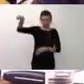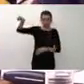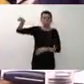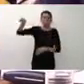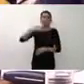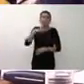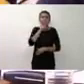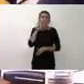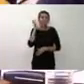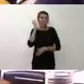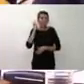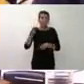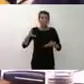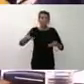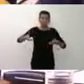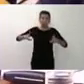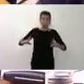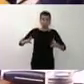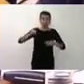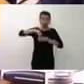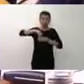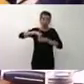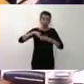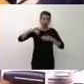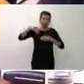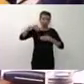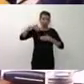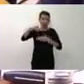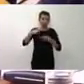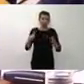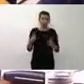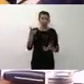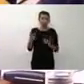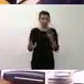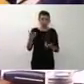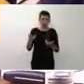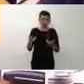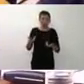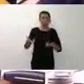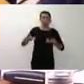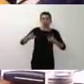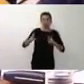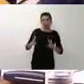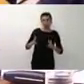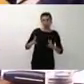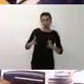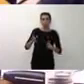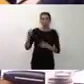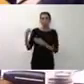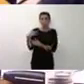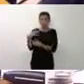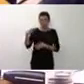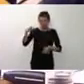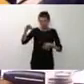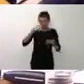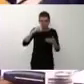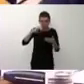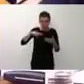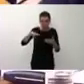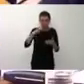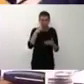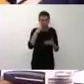pequeñito, que estaba en una cocina vieja, después se reformó, y leía la carta con lágrimas calladas,